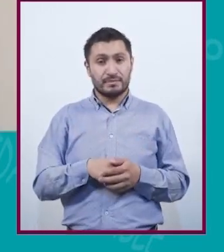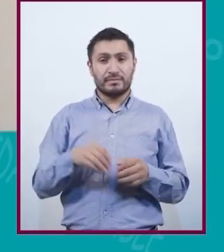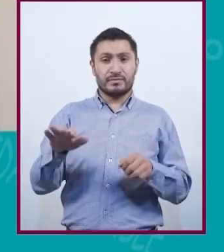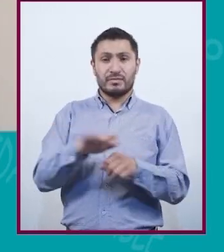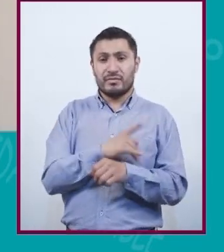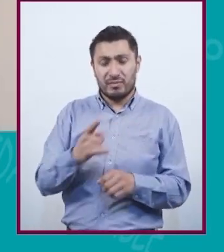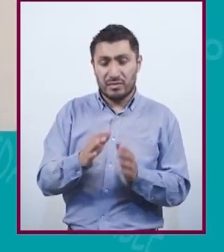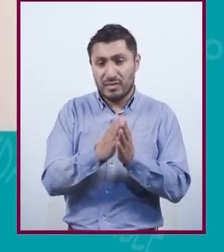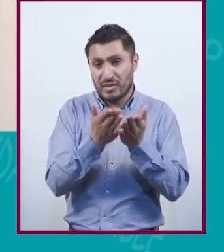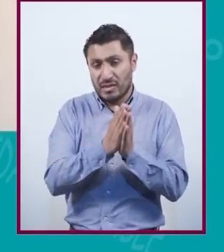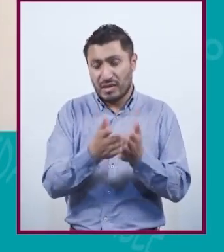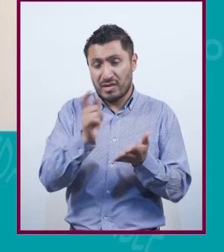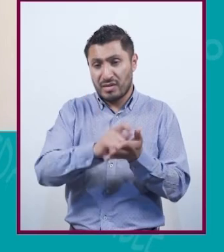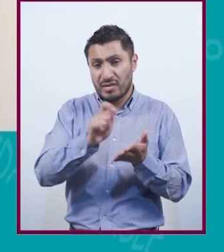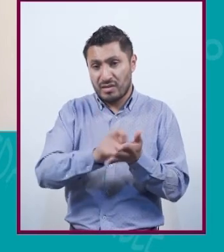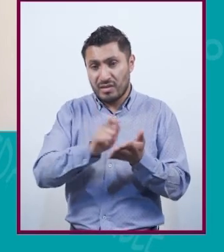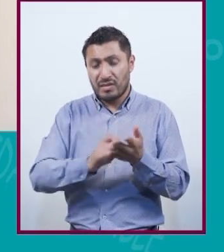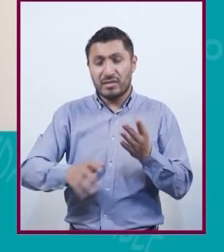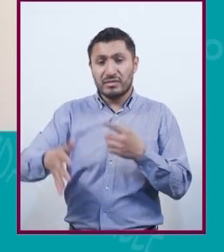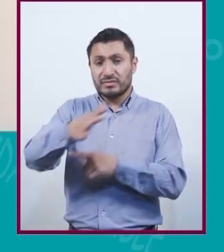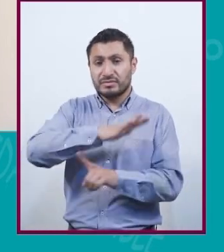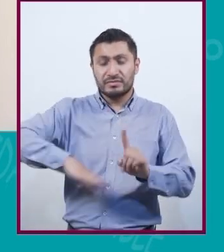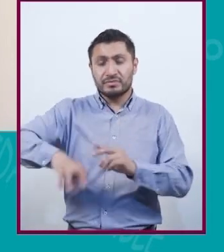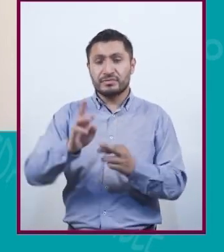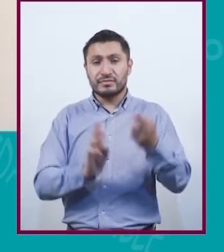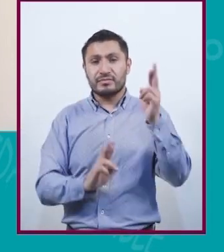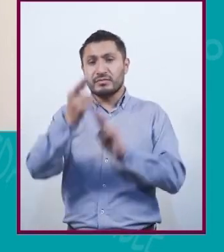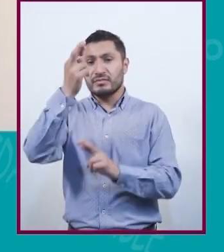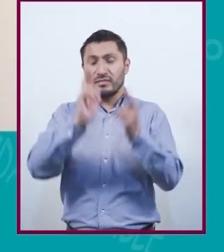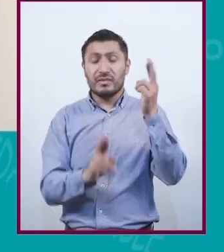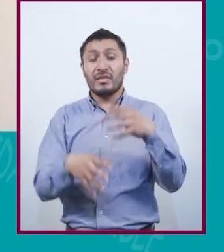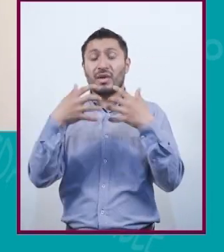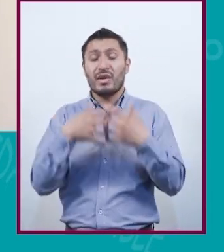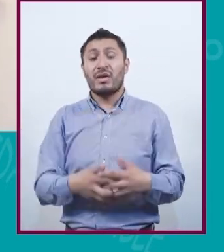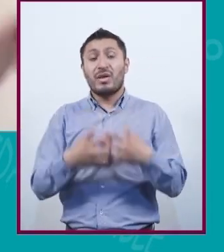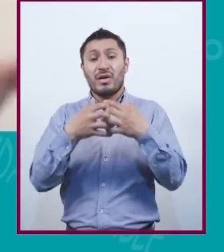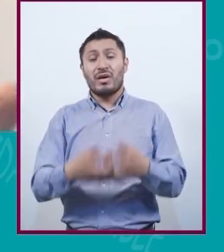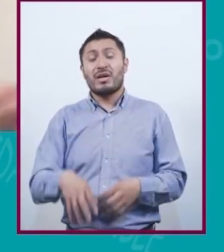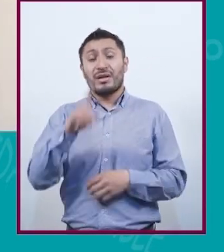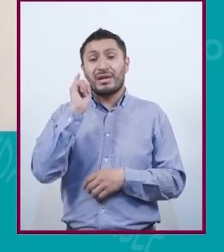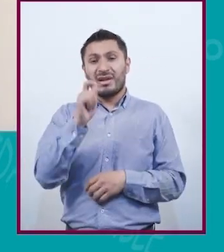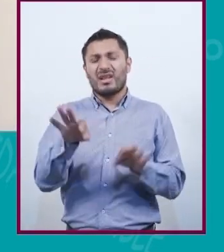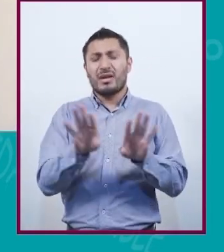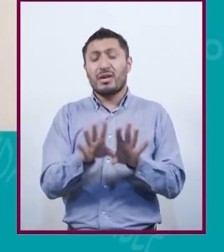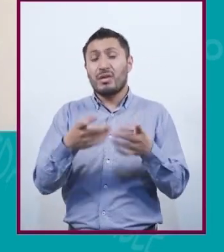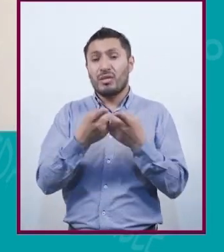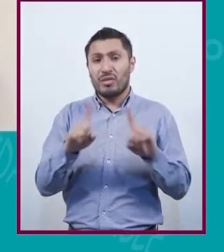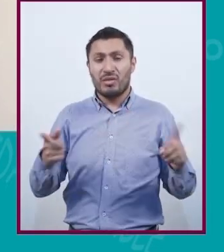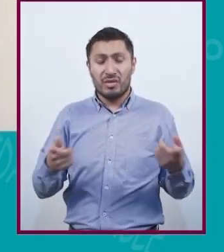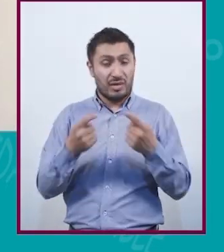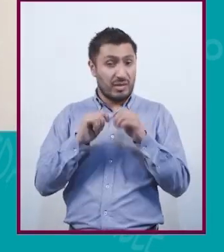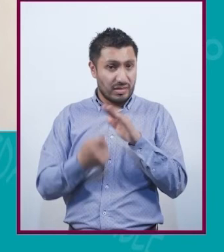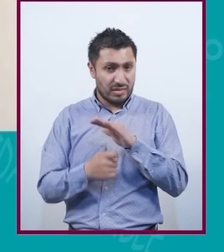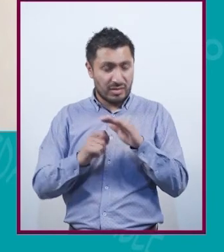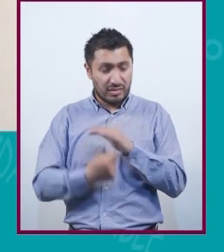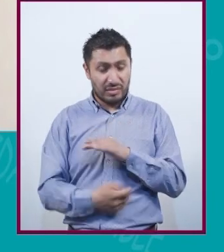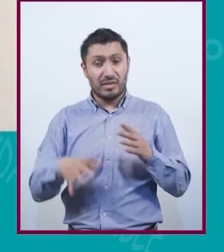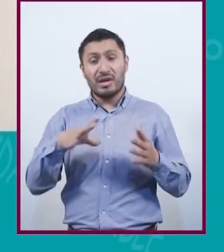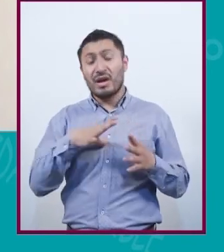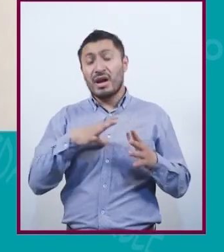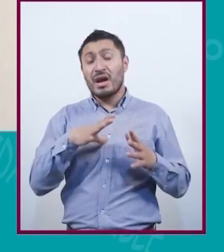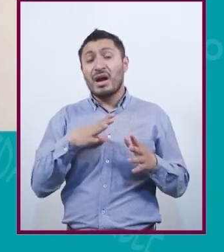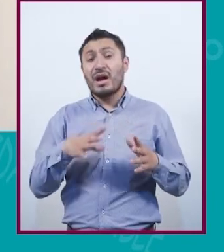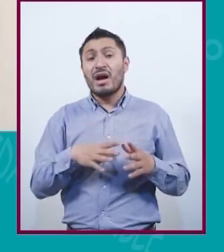importantes, puesto que la obra se gesta en el marco de la Revolución Industrial, es decir, en pleno